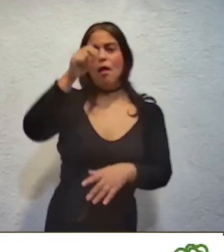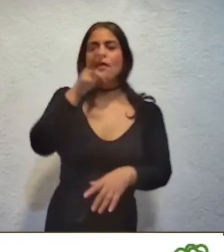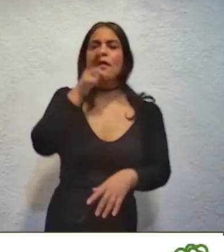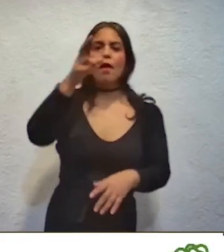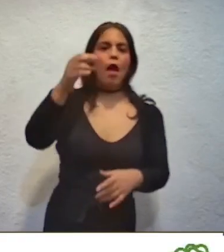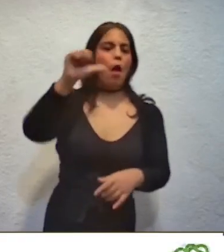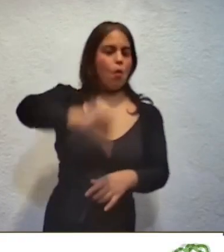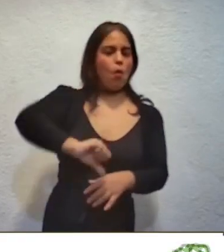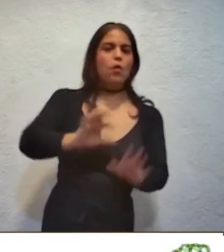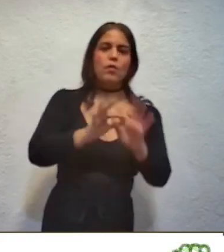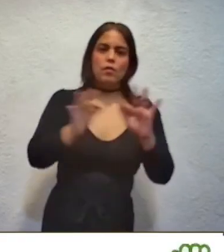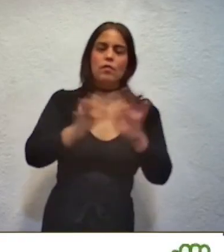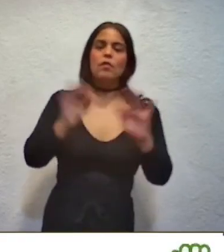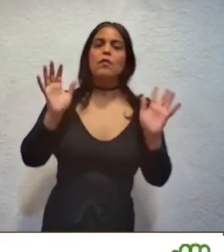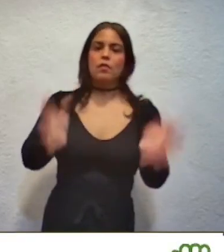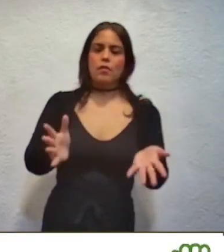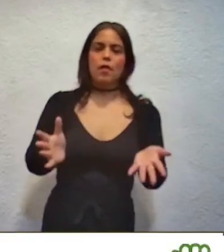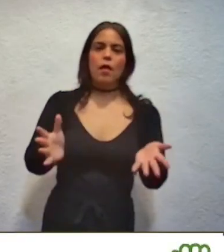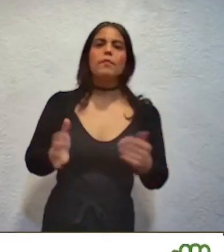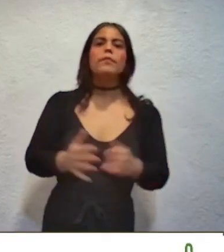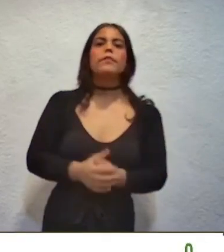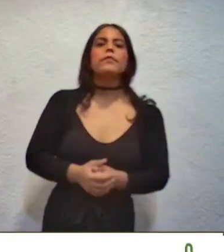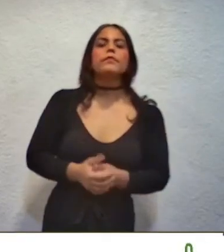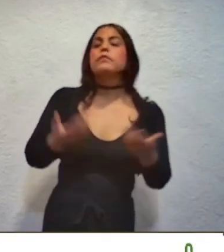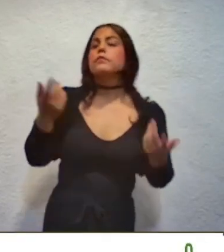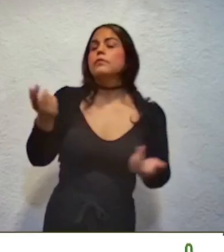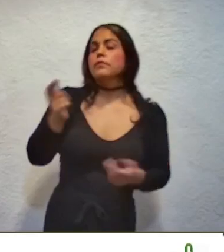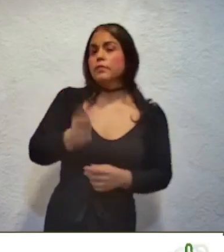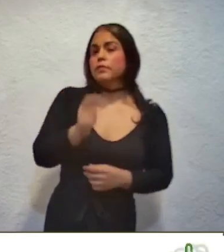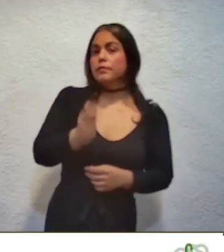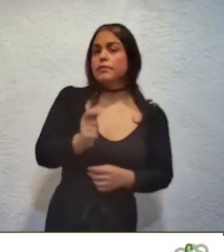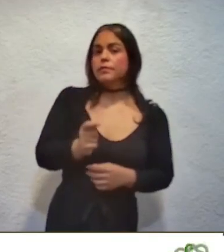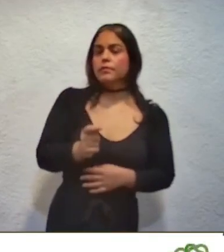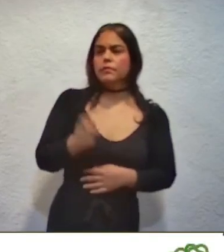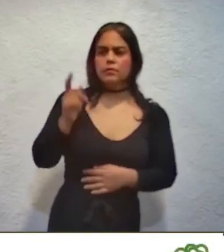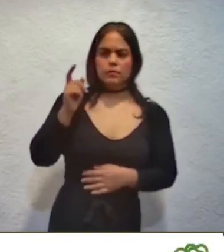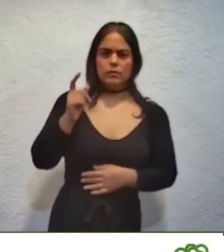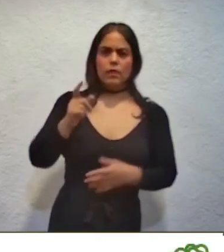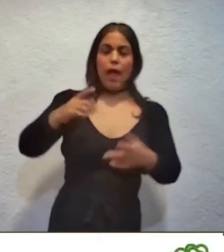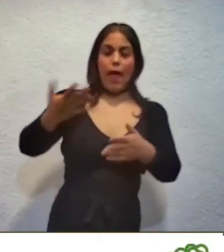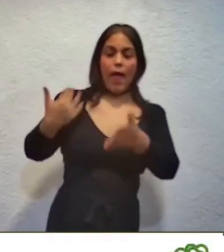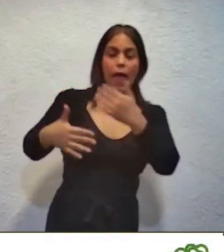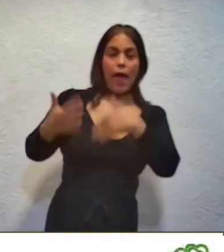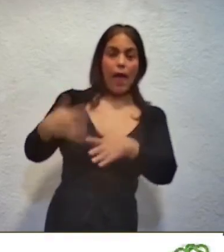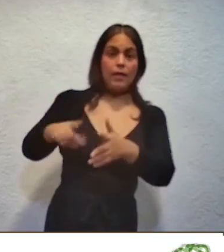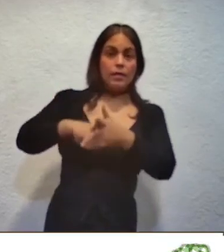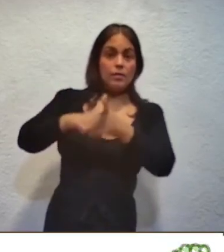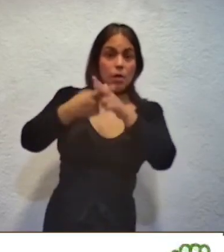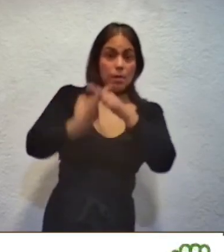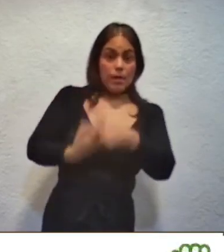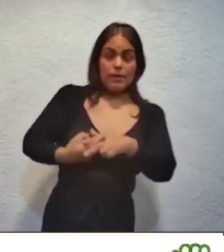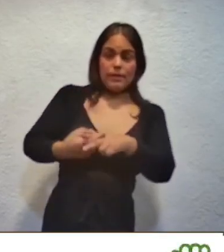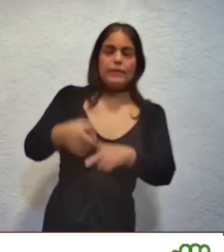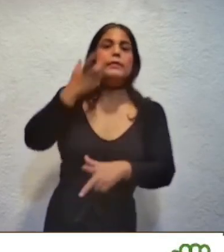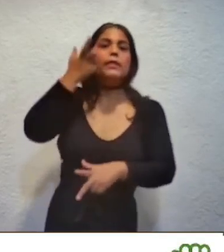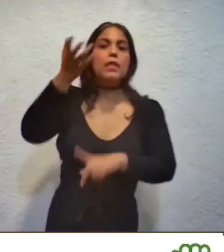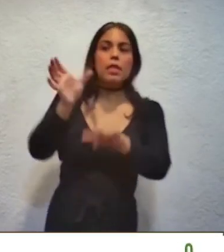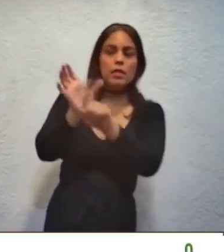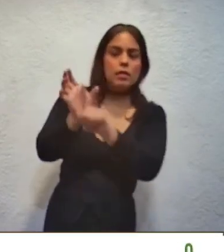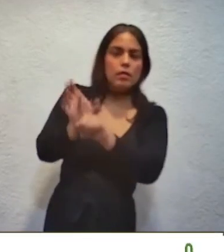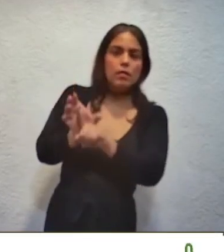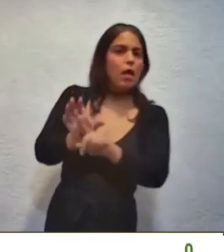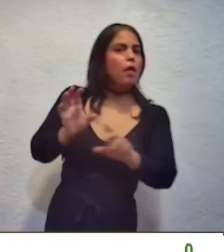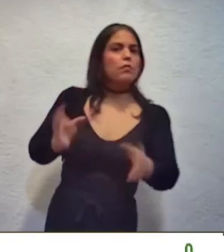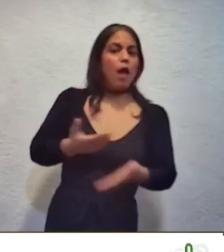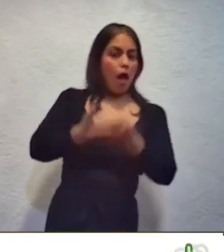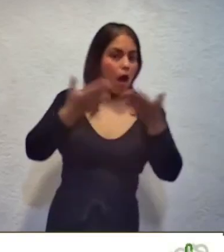que se propone. Ello porque los motivos de reproche que dieron origen a la concesión de la medida de protección han dejado de